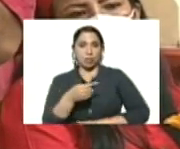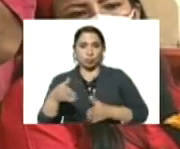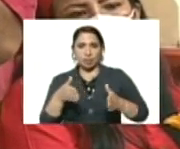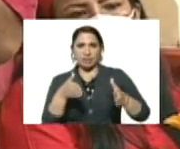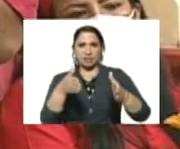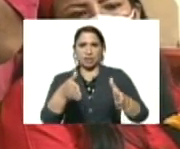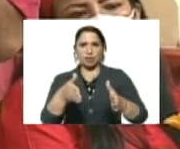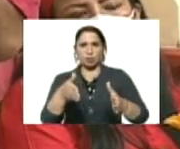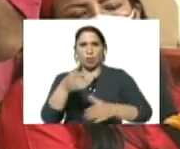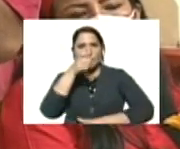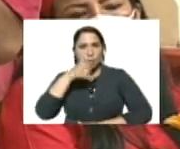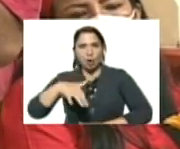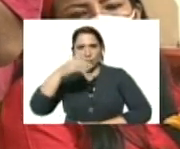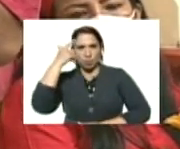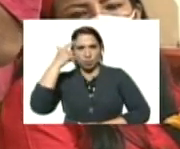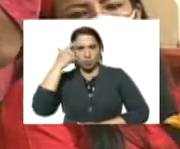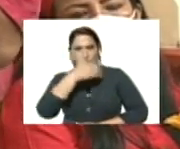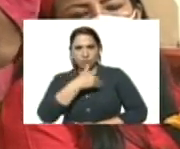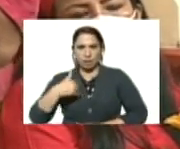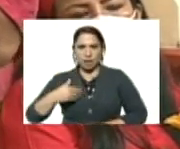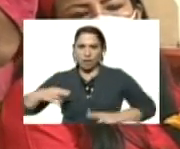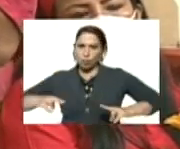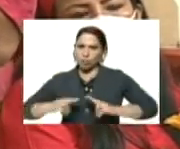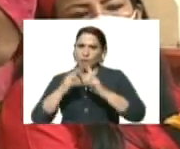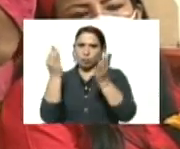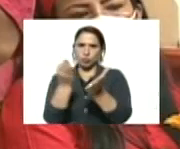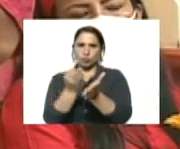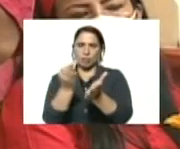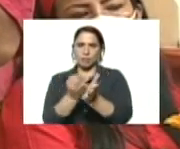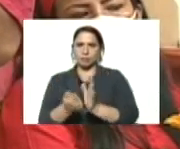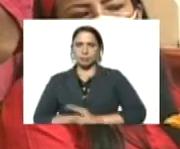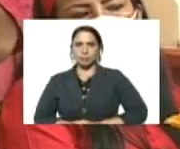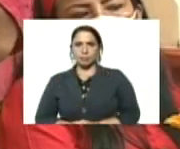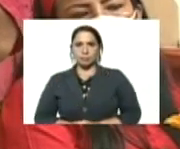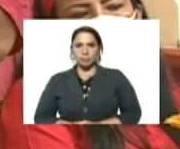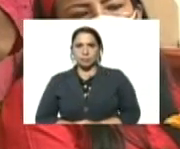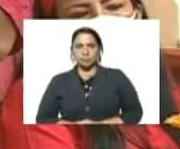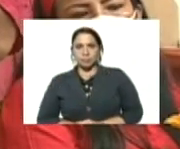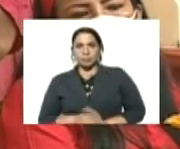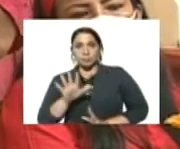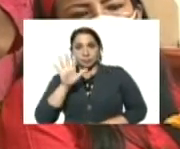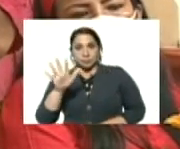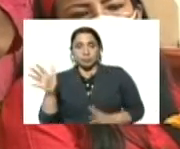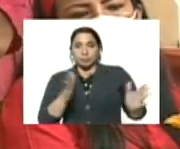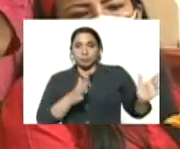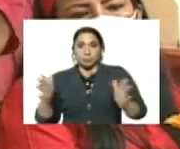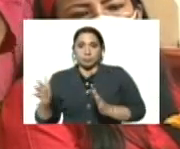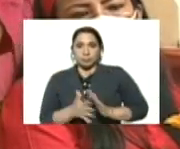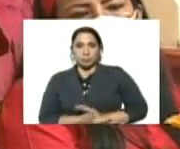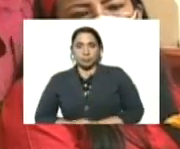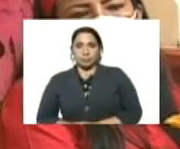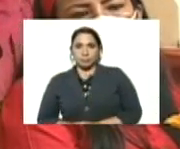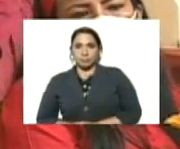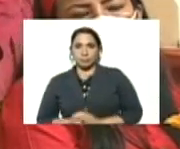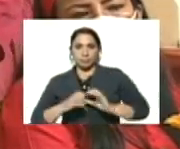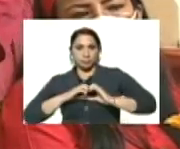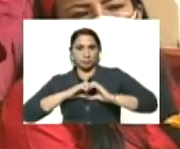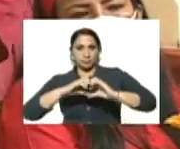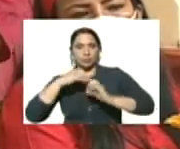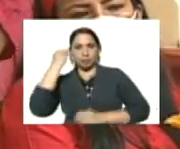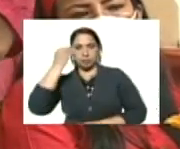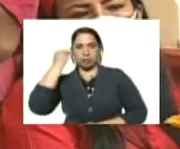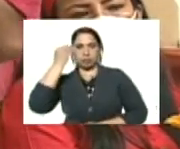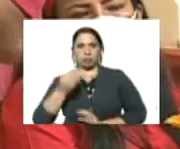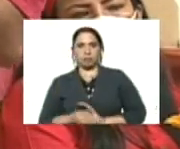feliz. Encontrémonos siempre, no solo los 5 de marzo, en el corazón y en el pensamiento de Hugo